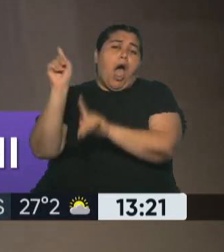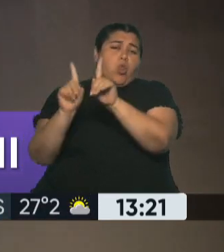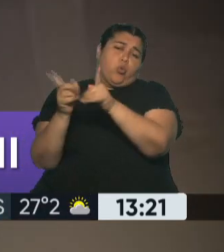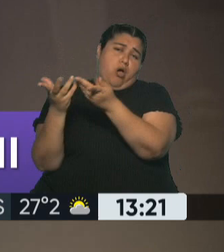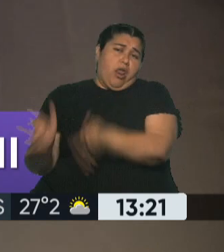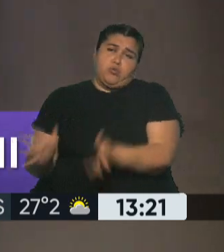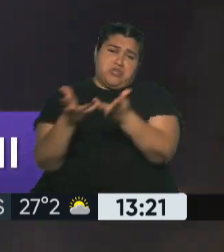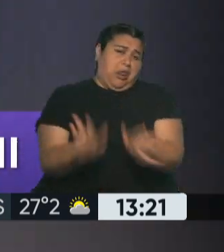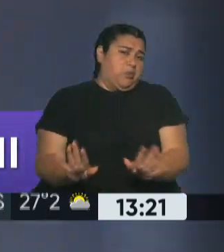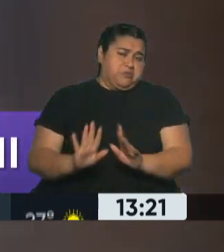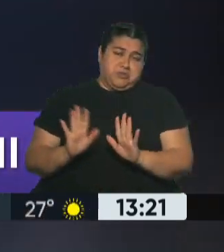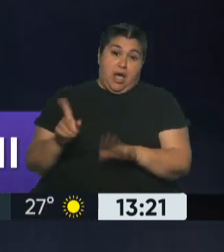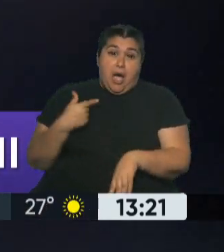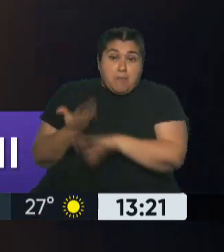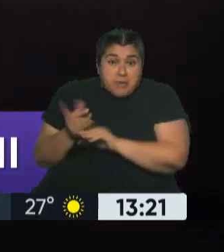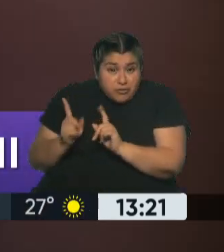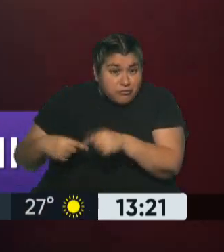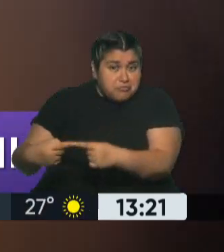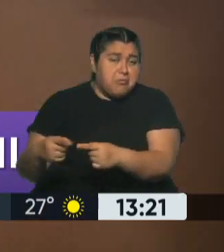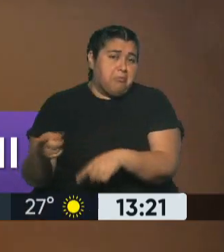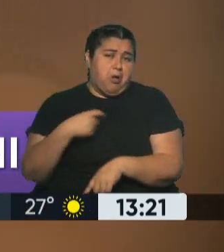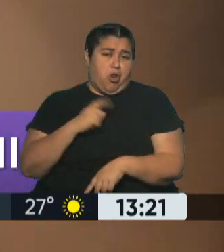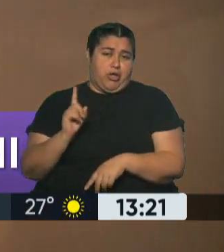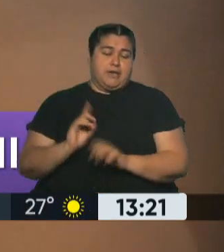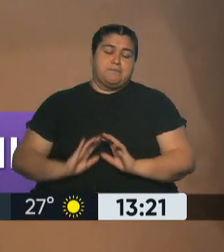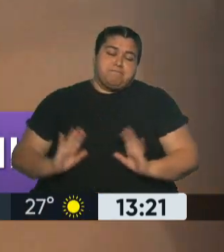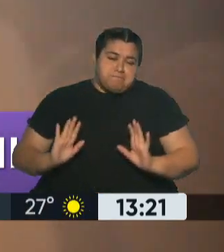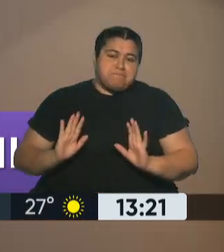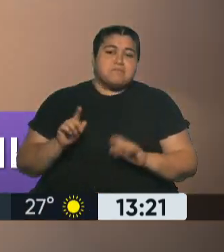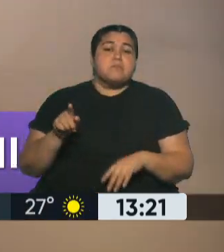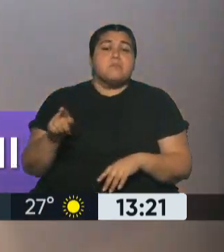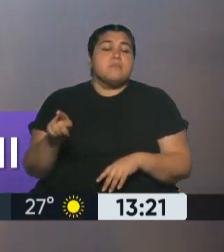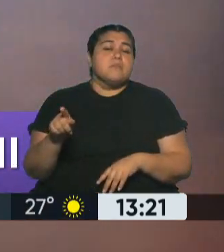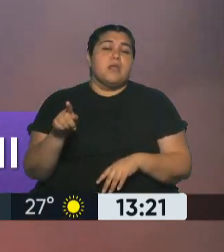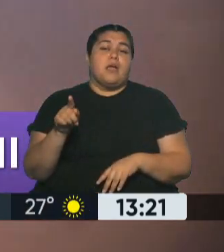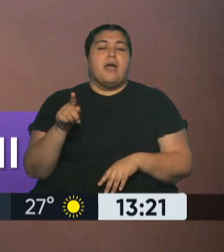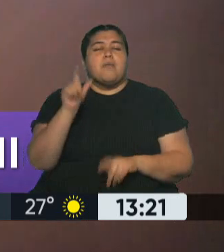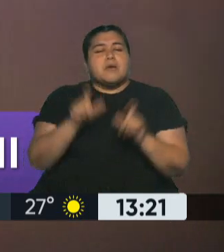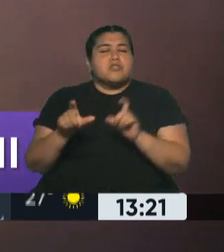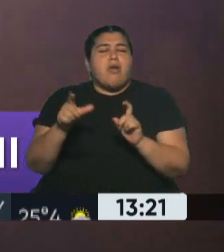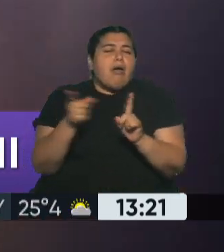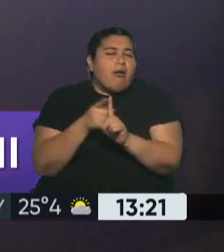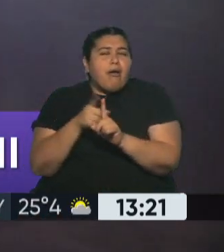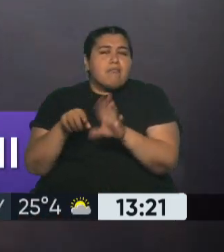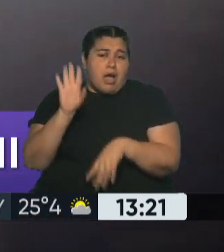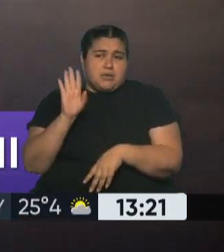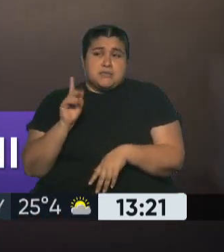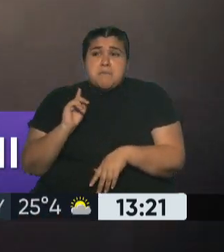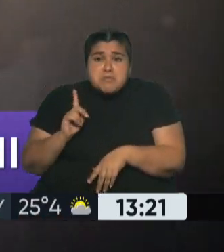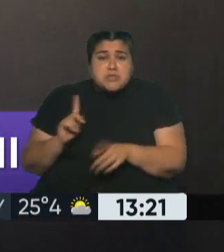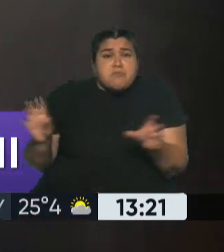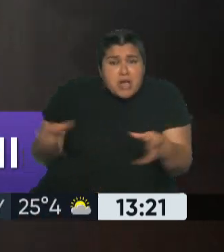viendo claro evidentemente el reconocimiento de de la gente más cercana que la misma gente